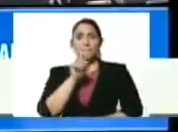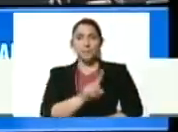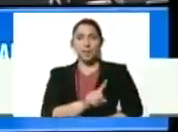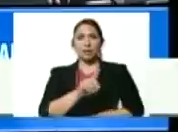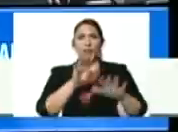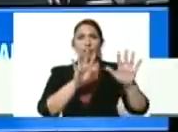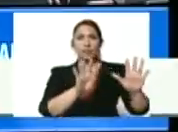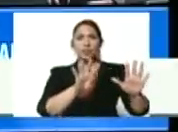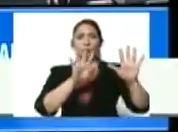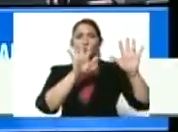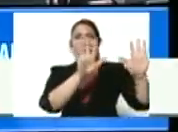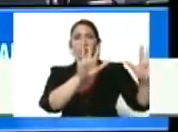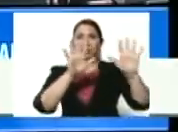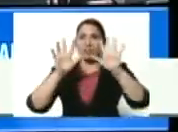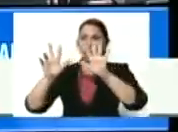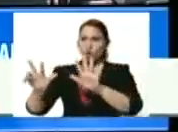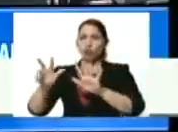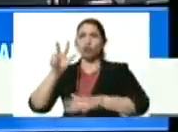1.918,